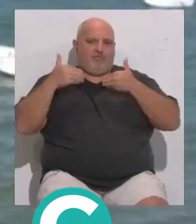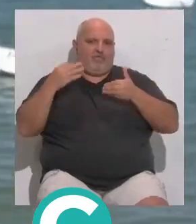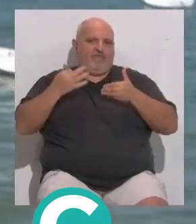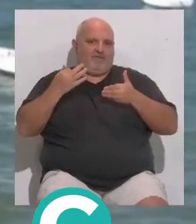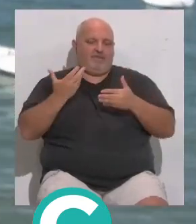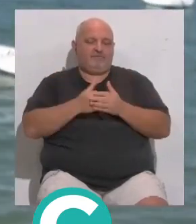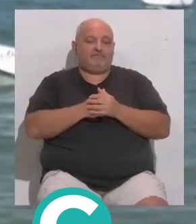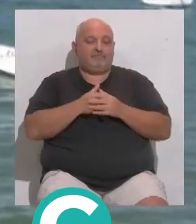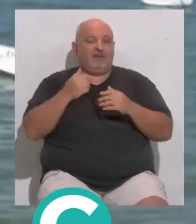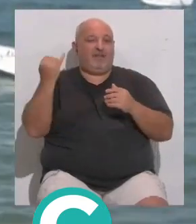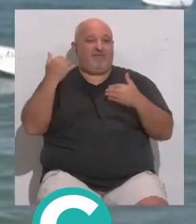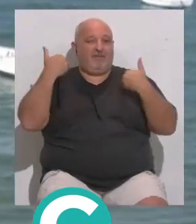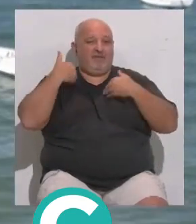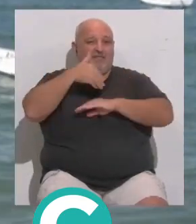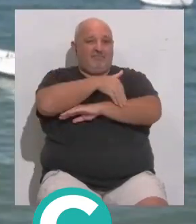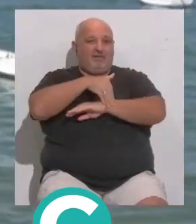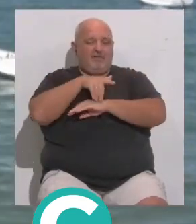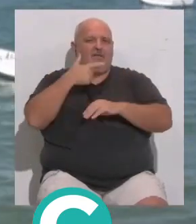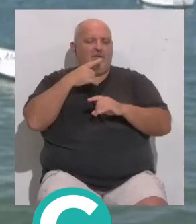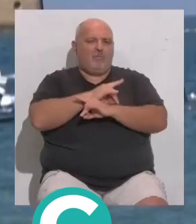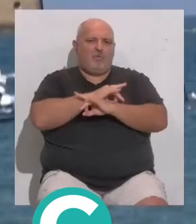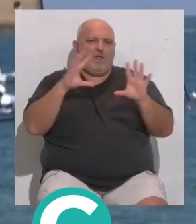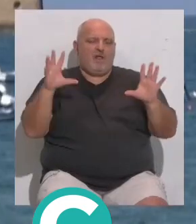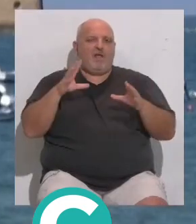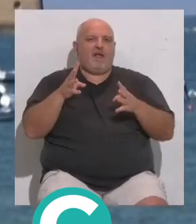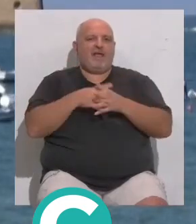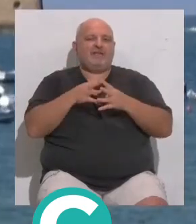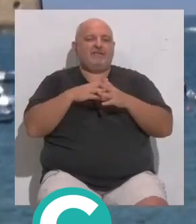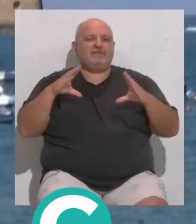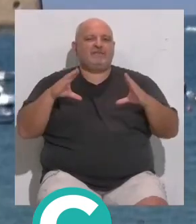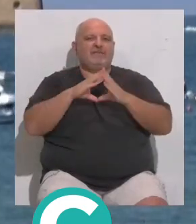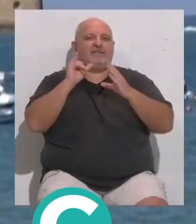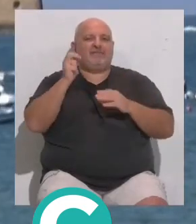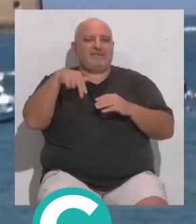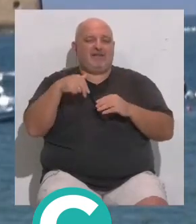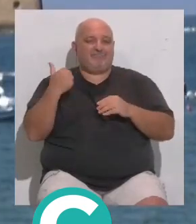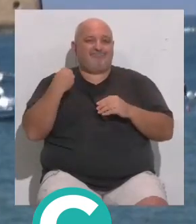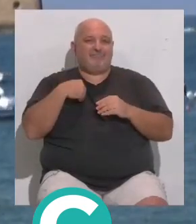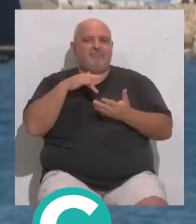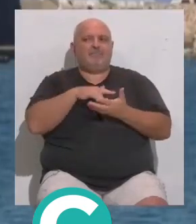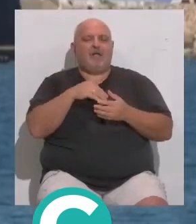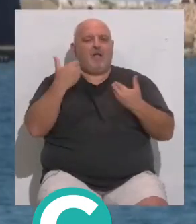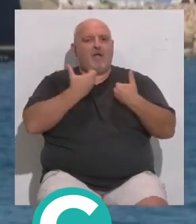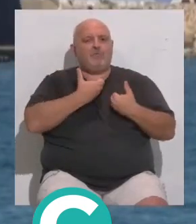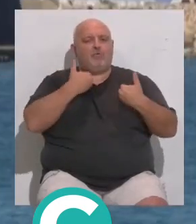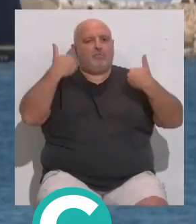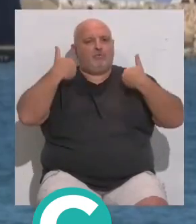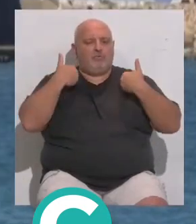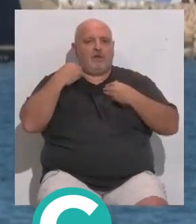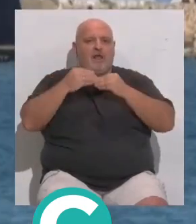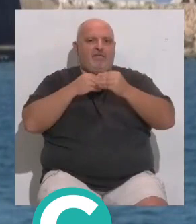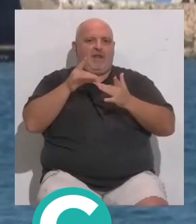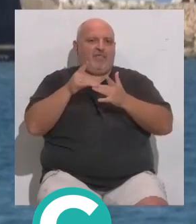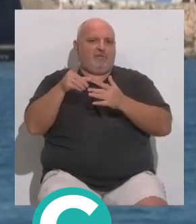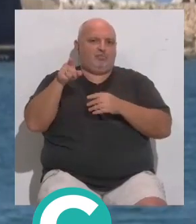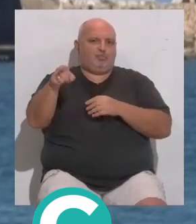Por otra parte, la demarcación de costas ha sido tajante respecto al castillo de San Sebastián. Es el ayuntamiento quien debe liderar su gestión, teniendo